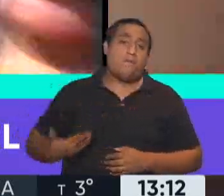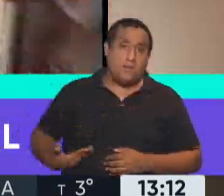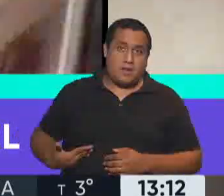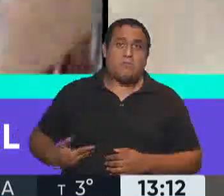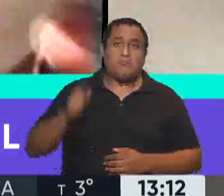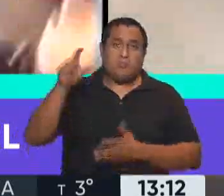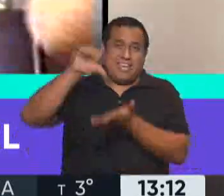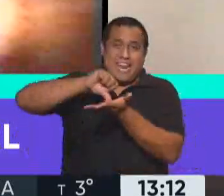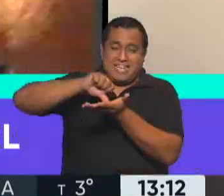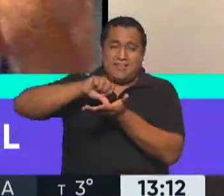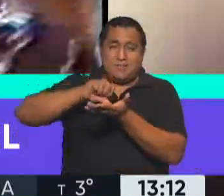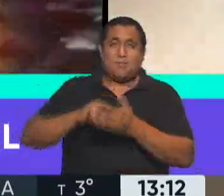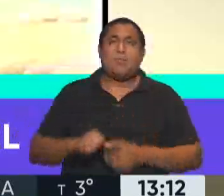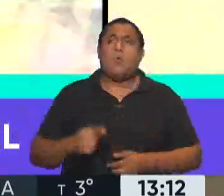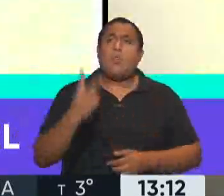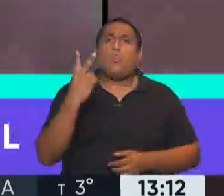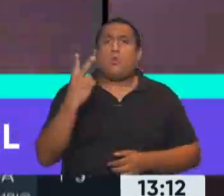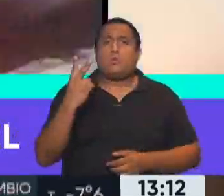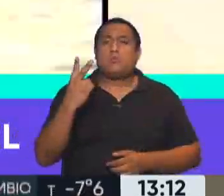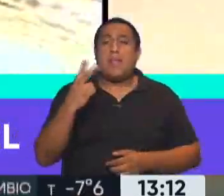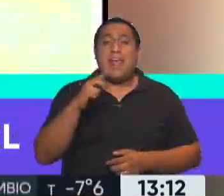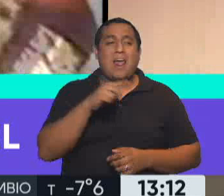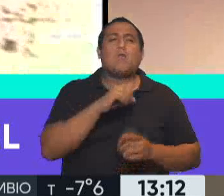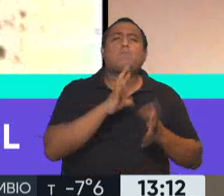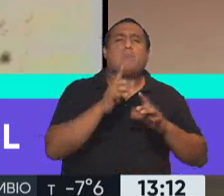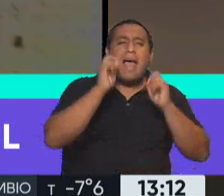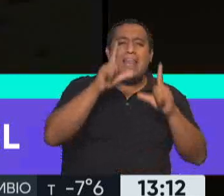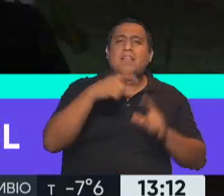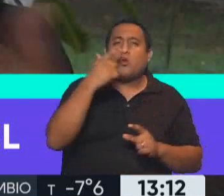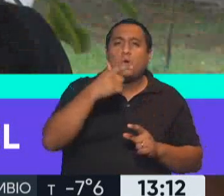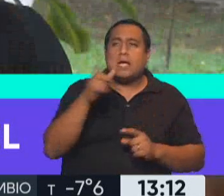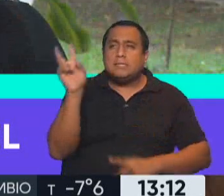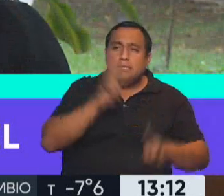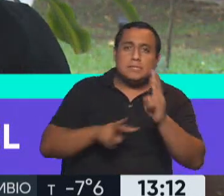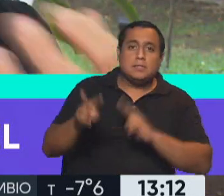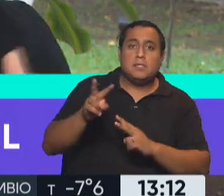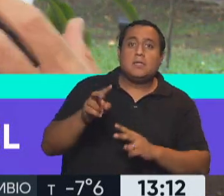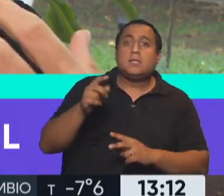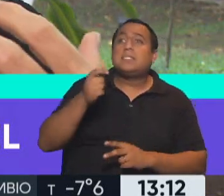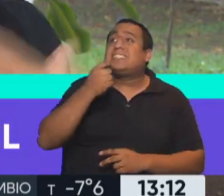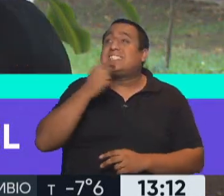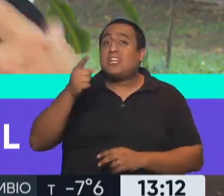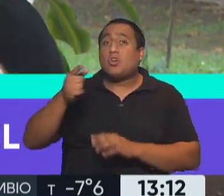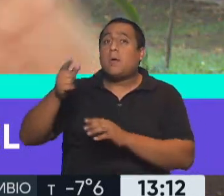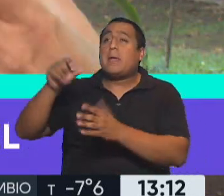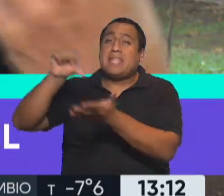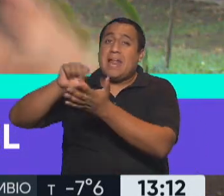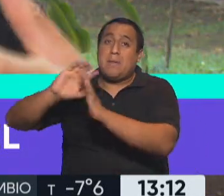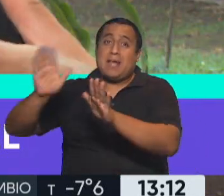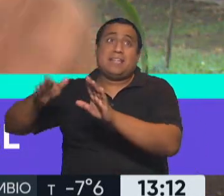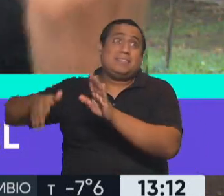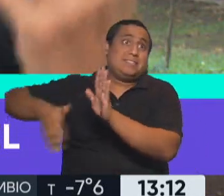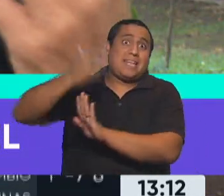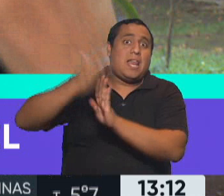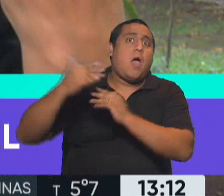iraní, 2 de ellos tienen alertas rojas. Y cuando salen del país, Interpol tiene que